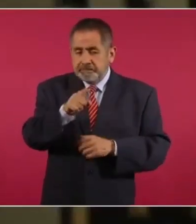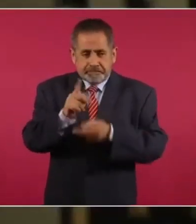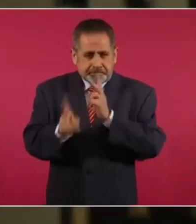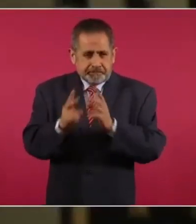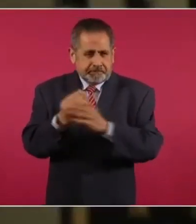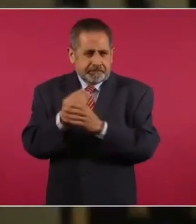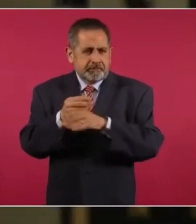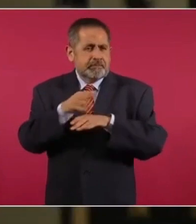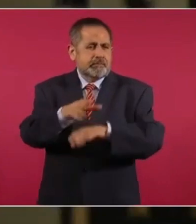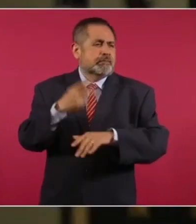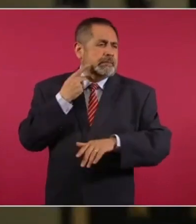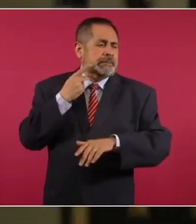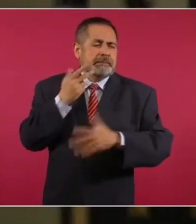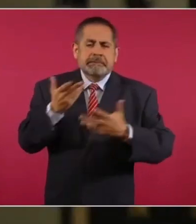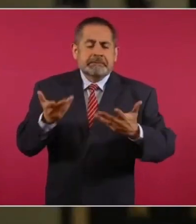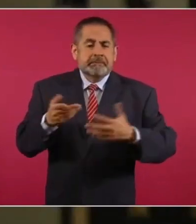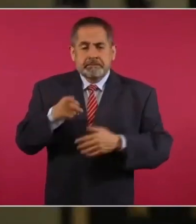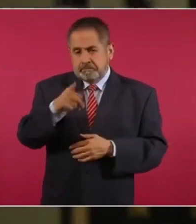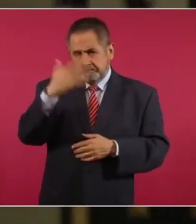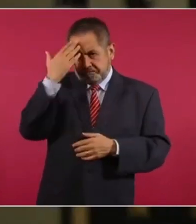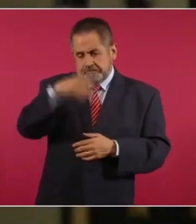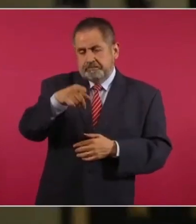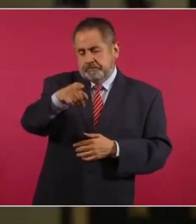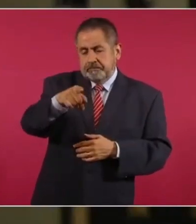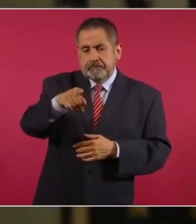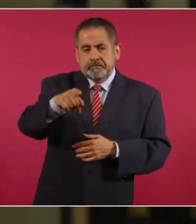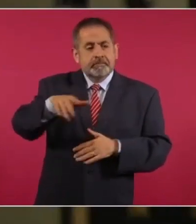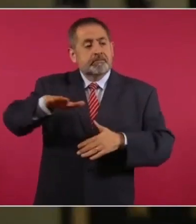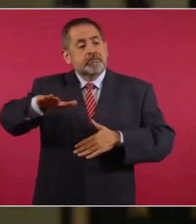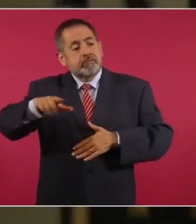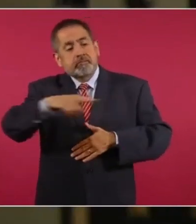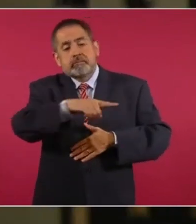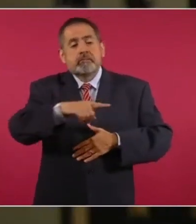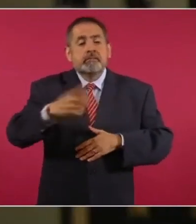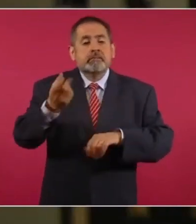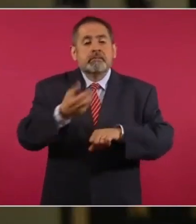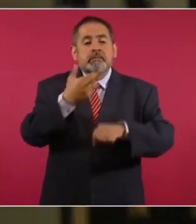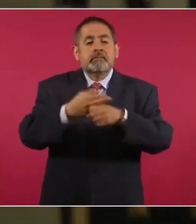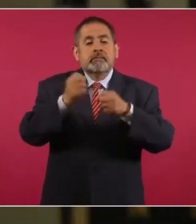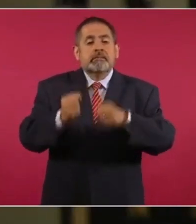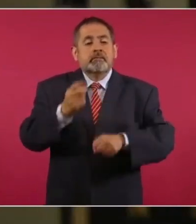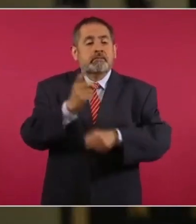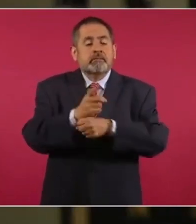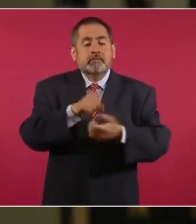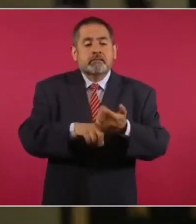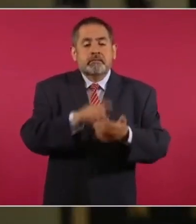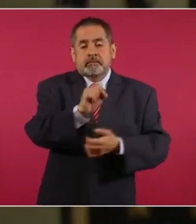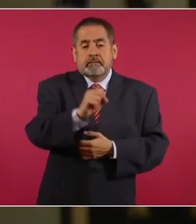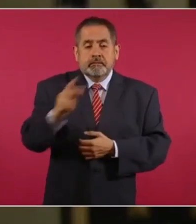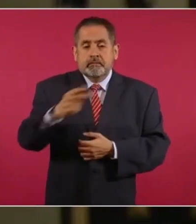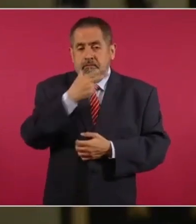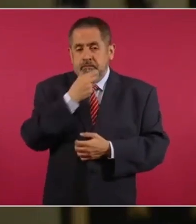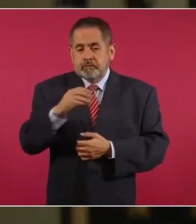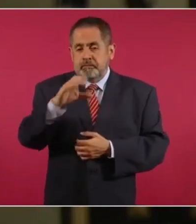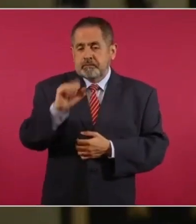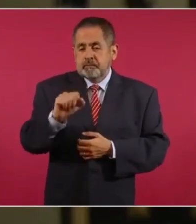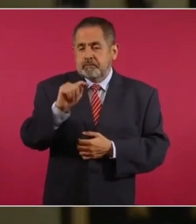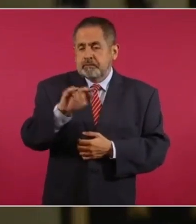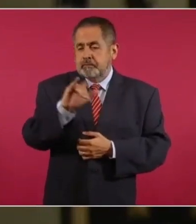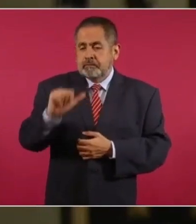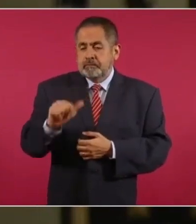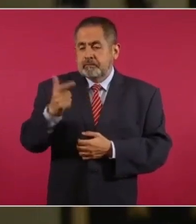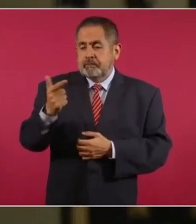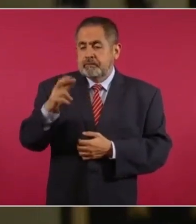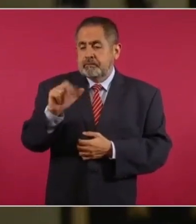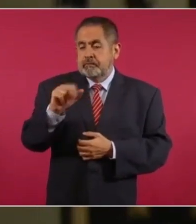temas políticos, pues como bien sabe, se tomó protesta del secretario de Seguridad Pública, Manelich Castilla